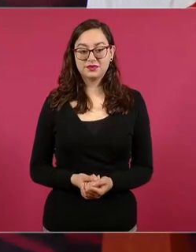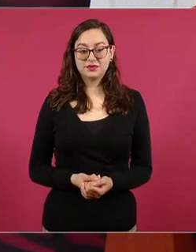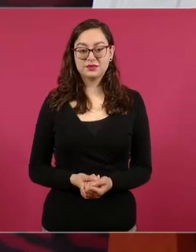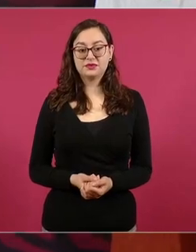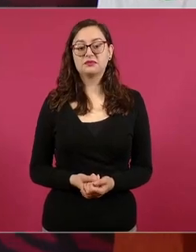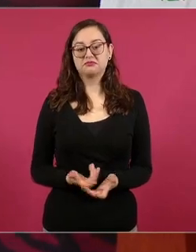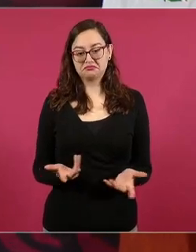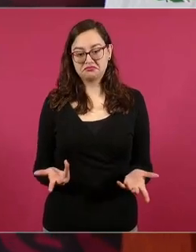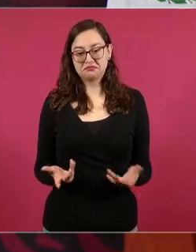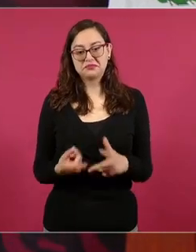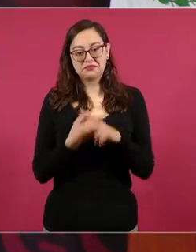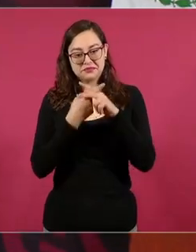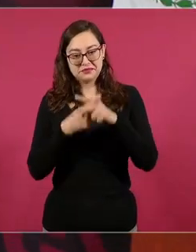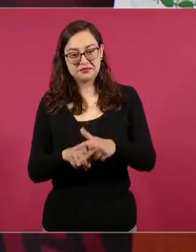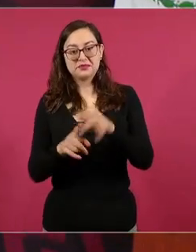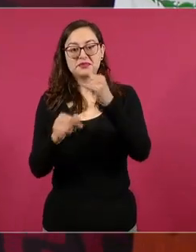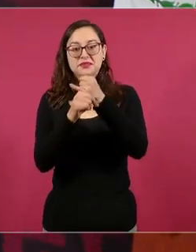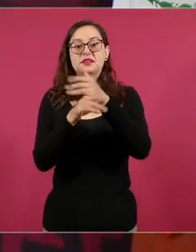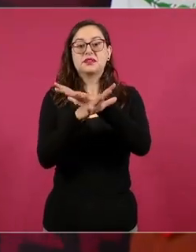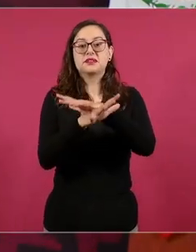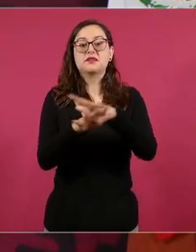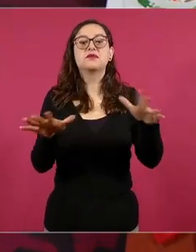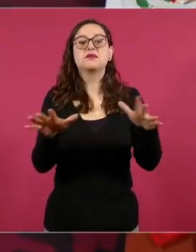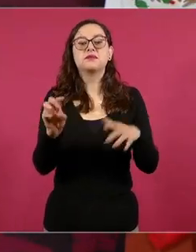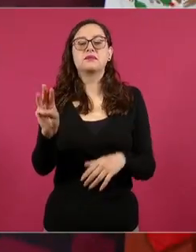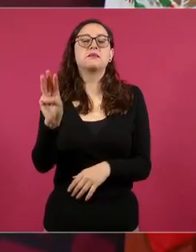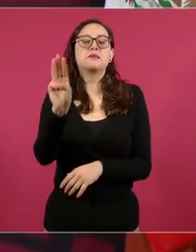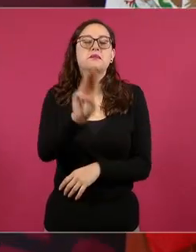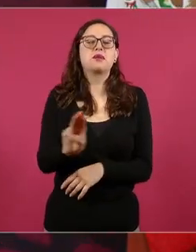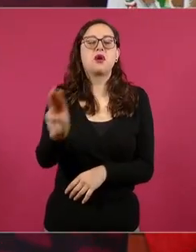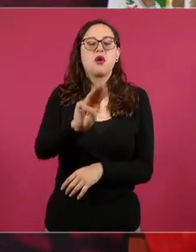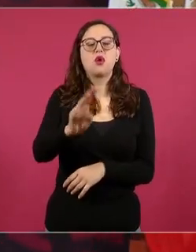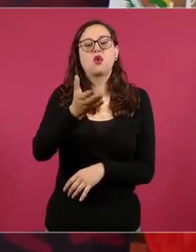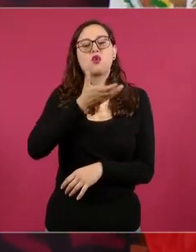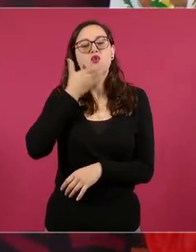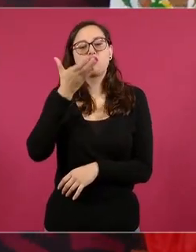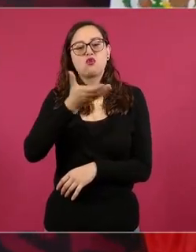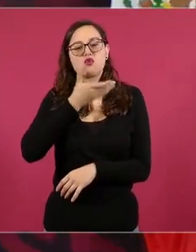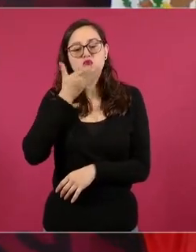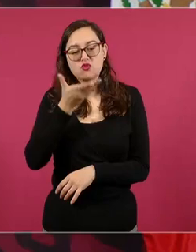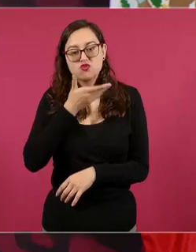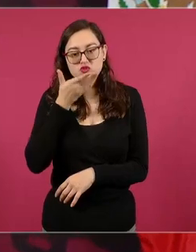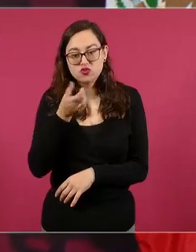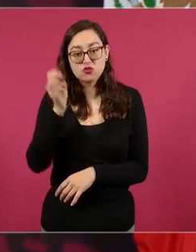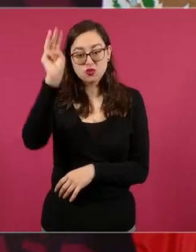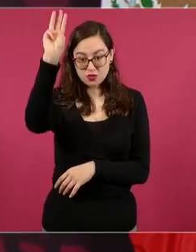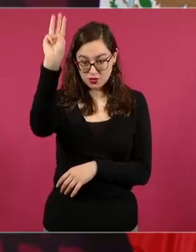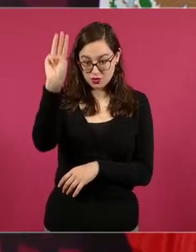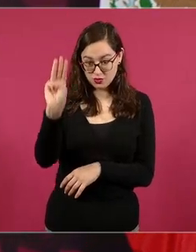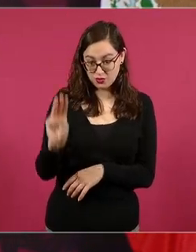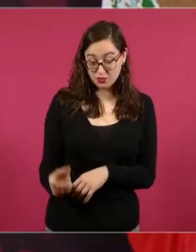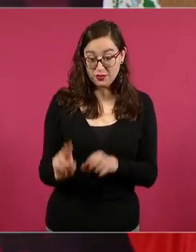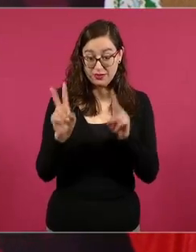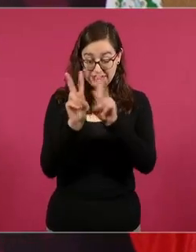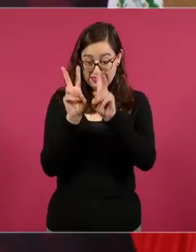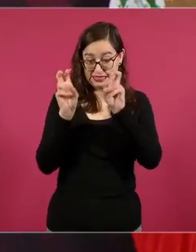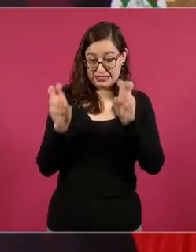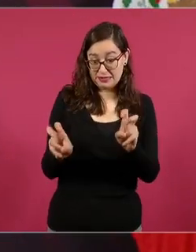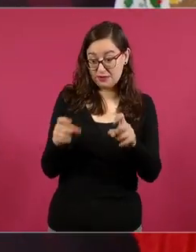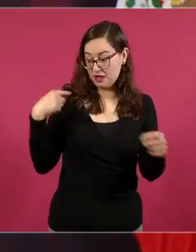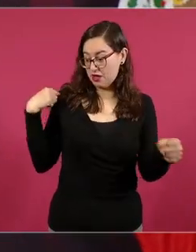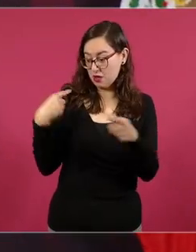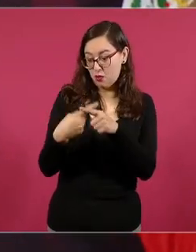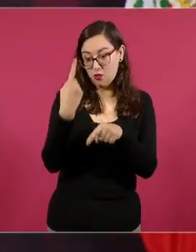sobre quién es quién en las mentiras de la semana, como lo hacemos todos los